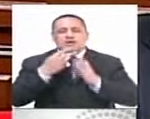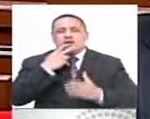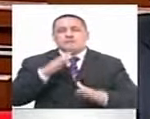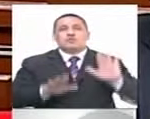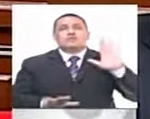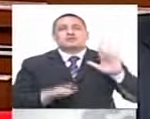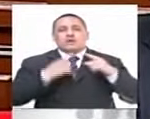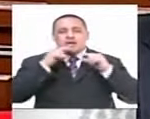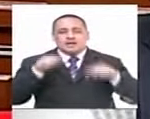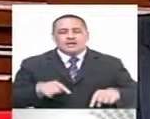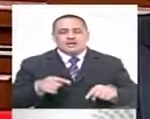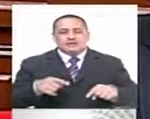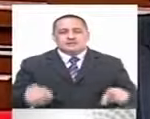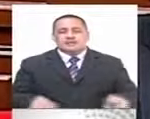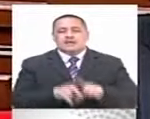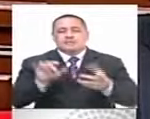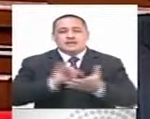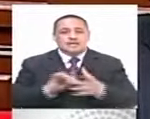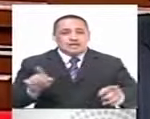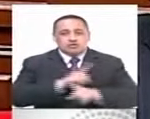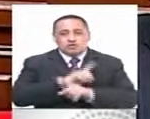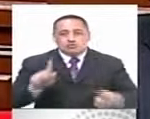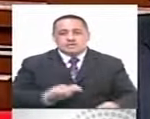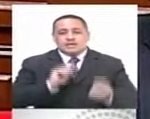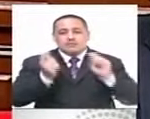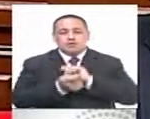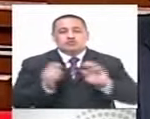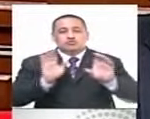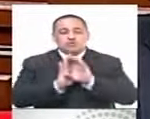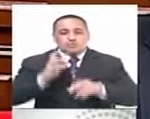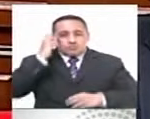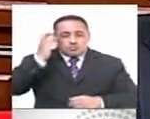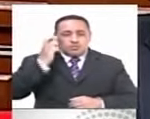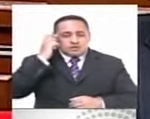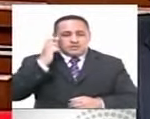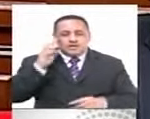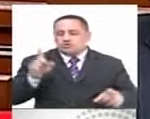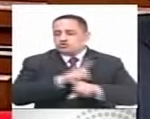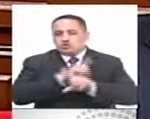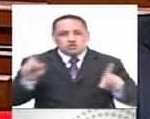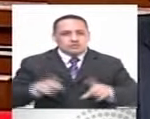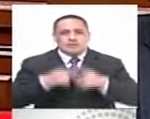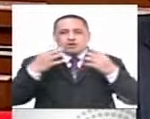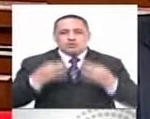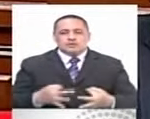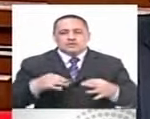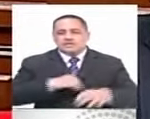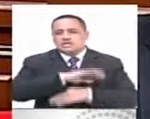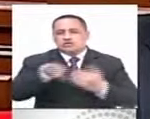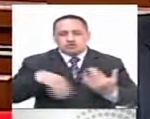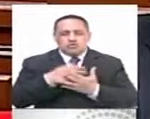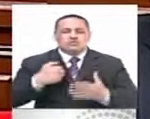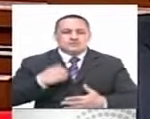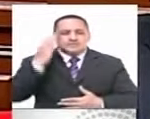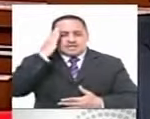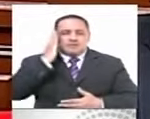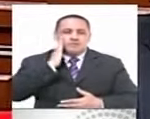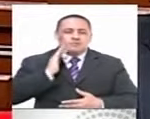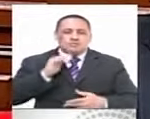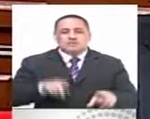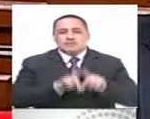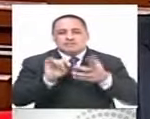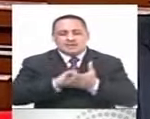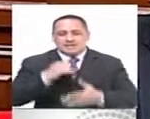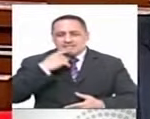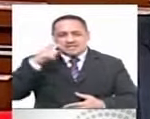aquí, mientras no se cambie la Constitución, no se va a cumplir, y todos lo sabemos. Y sabemos que es